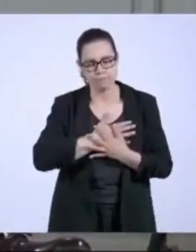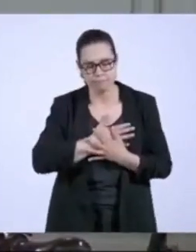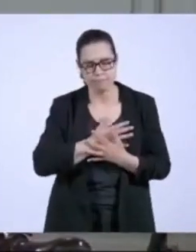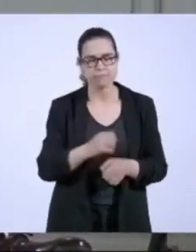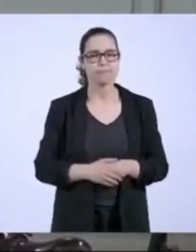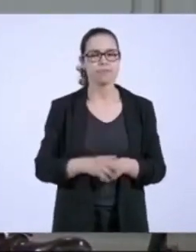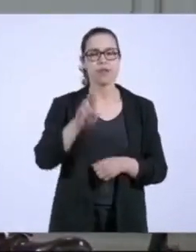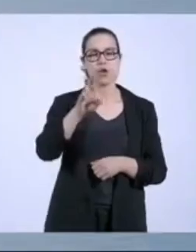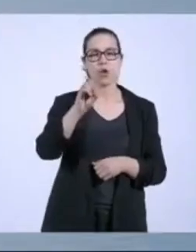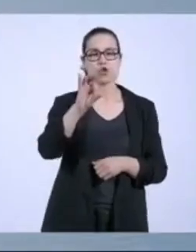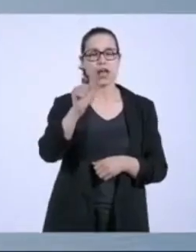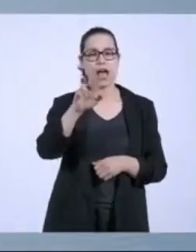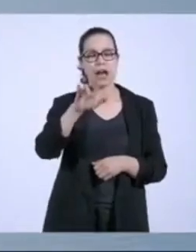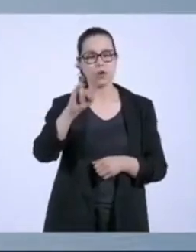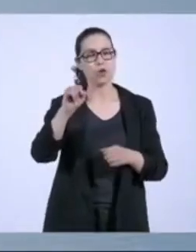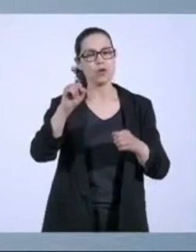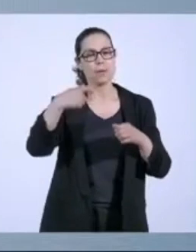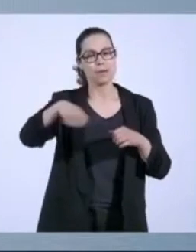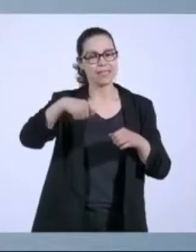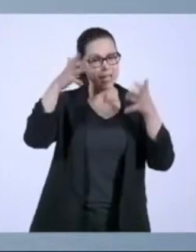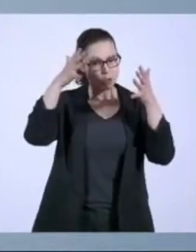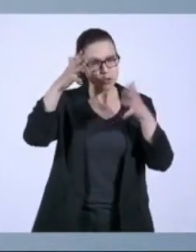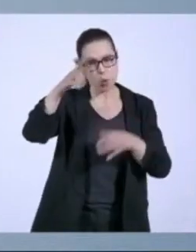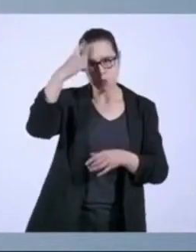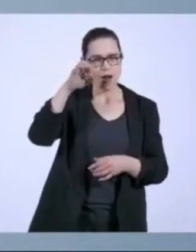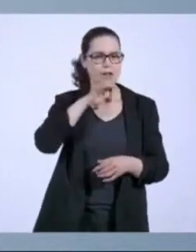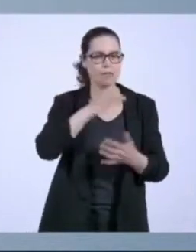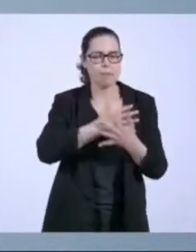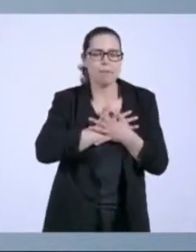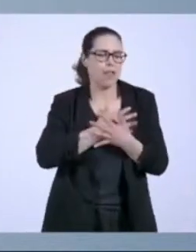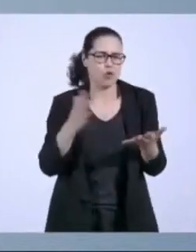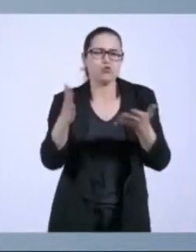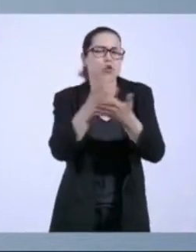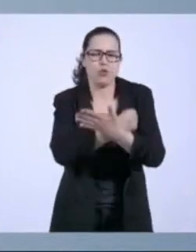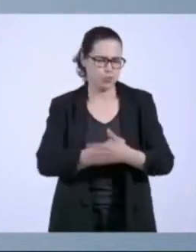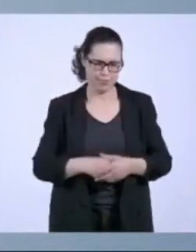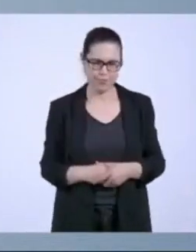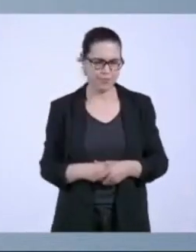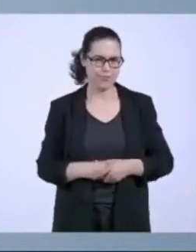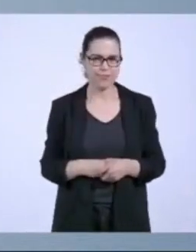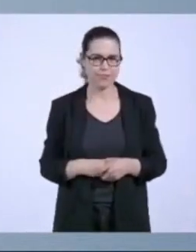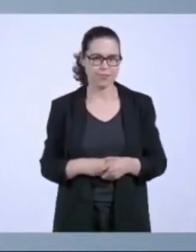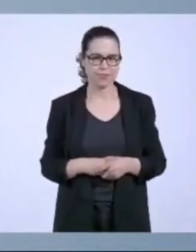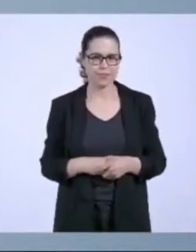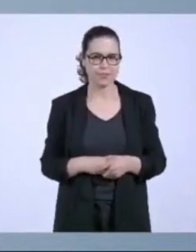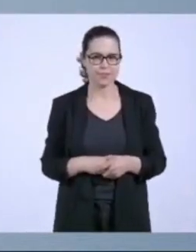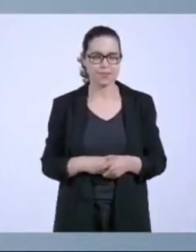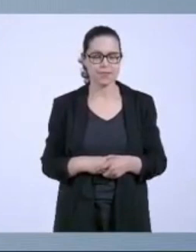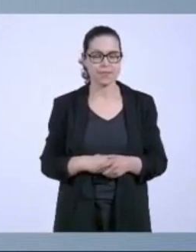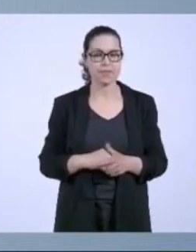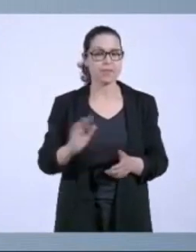prezada Rosario Álvarez, presidenta do Consello de Cultura Galega, bueno, prezados todos. En primeiro lugar,